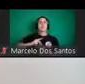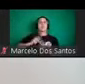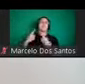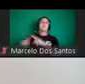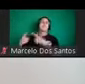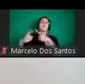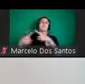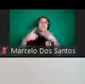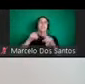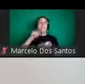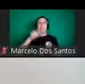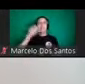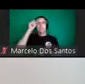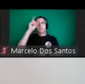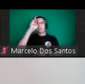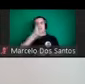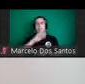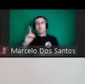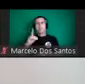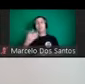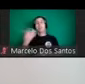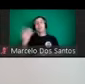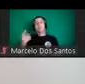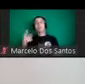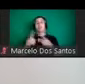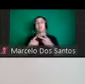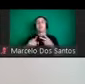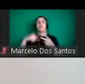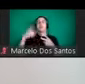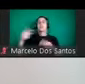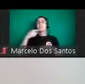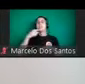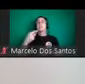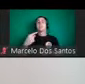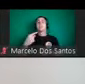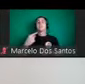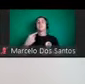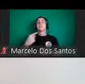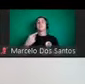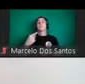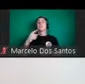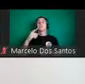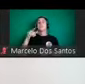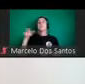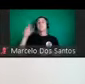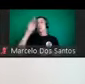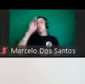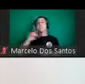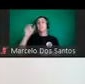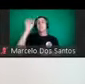Muy bien. Pueden escribir ahí en el chat. Una persona con capacidad diferente.